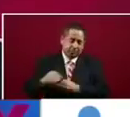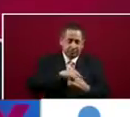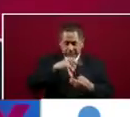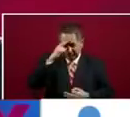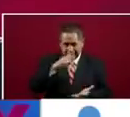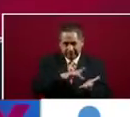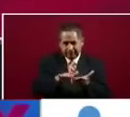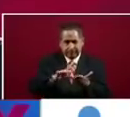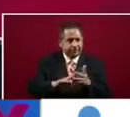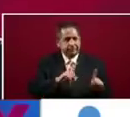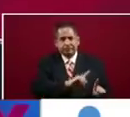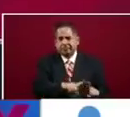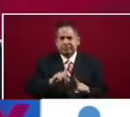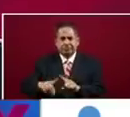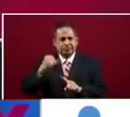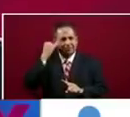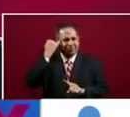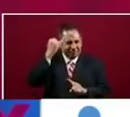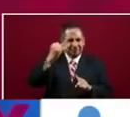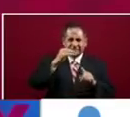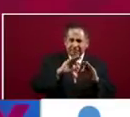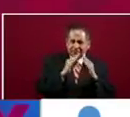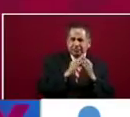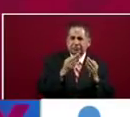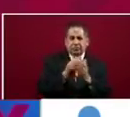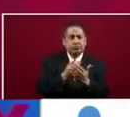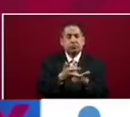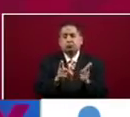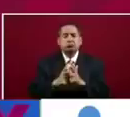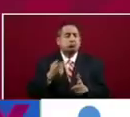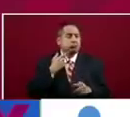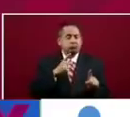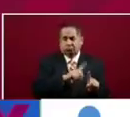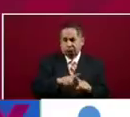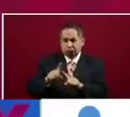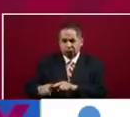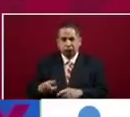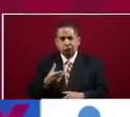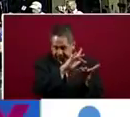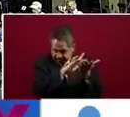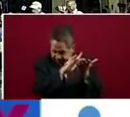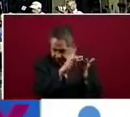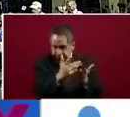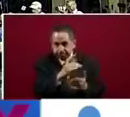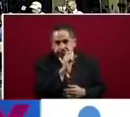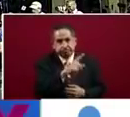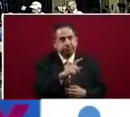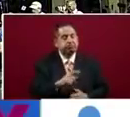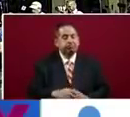de todas las corrientes de pensamiento, de todos los partidos, legisladores